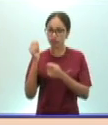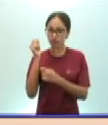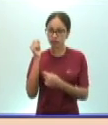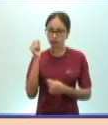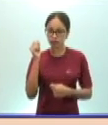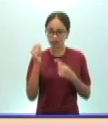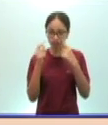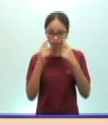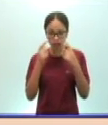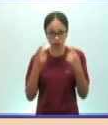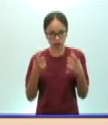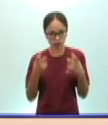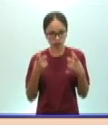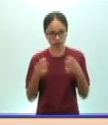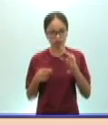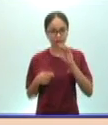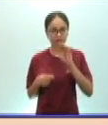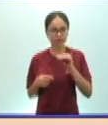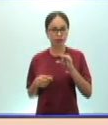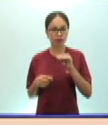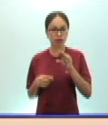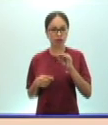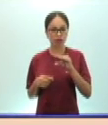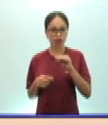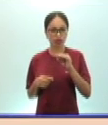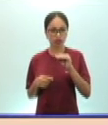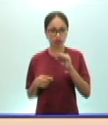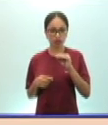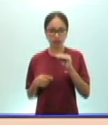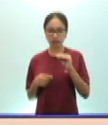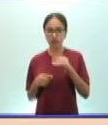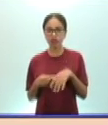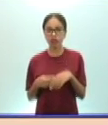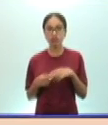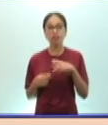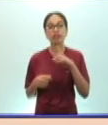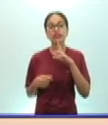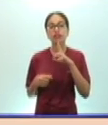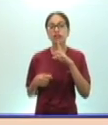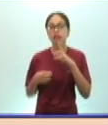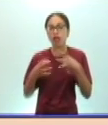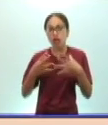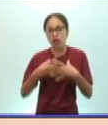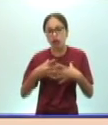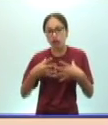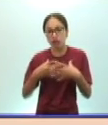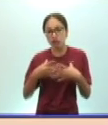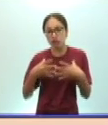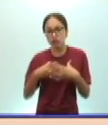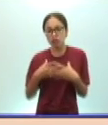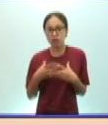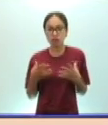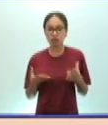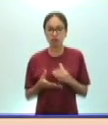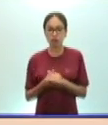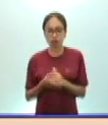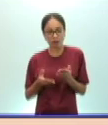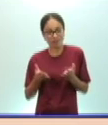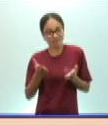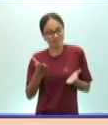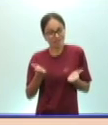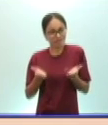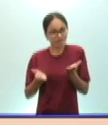tener presente que estamos hablando de la solubilidad en agua, el estado de agregación, la